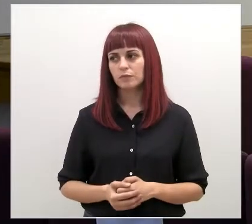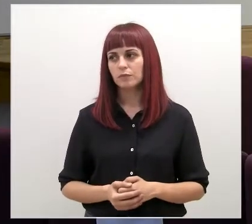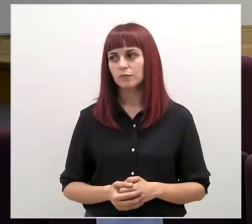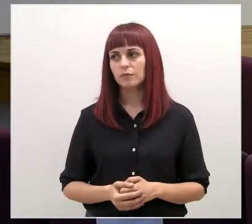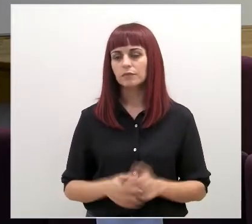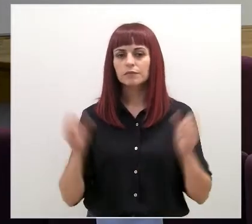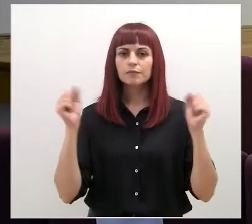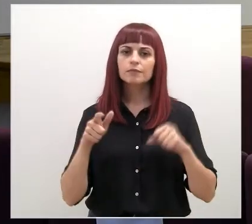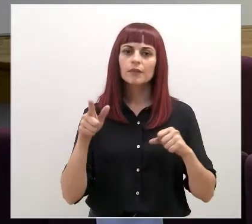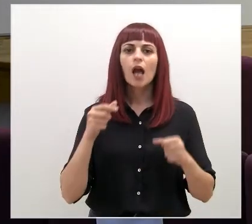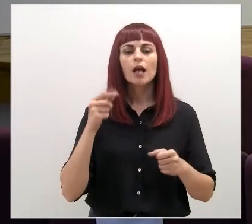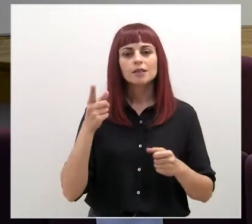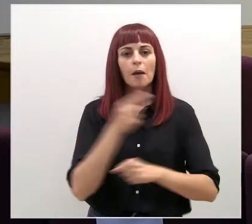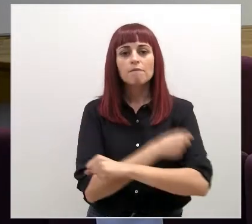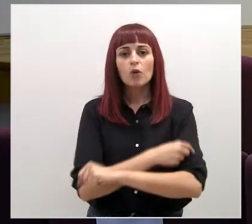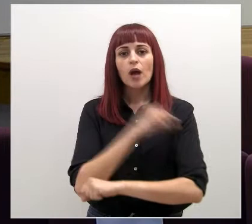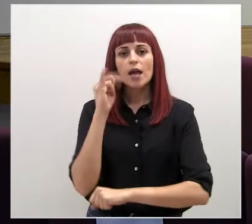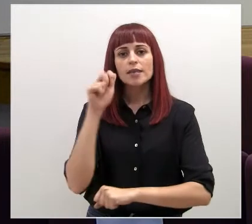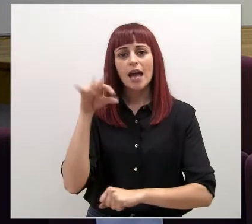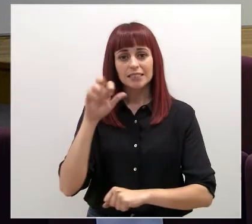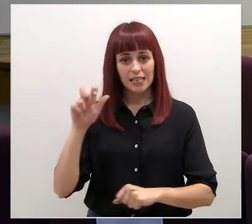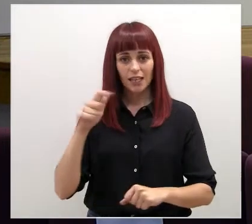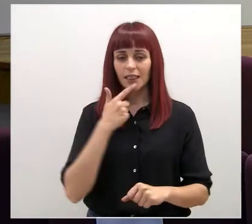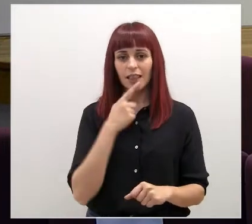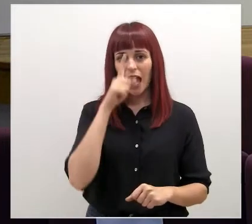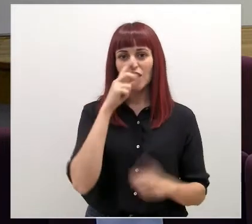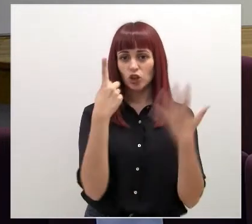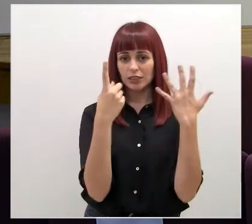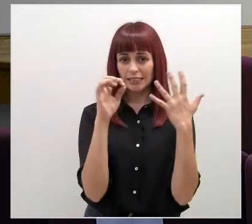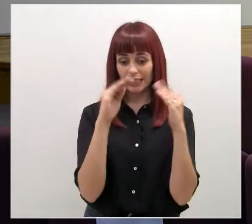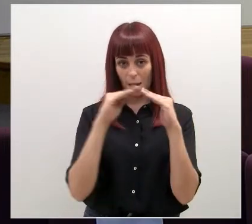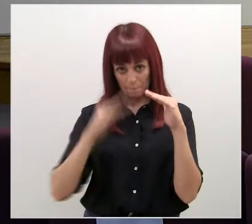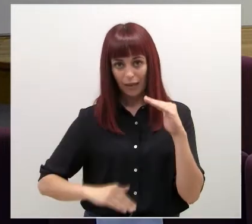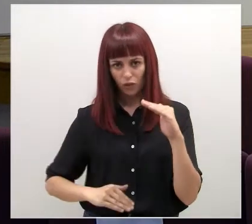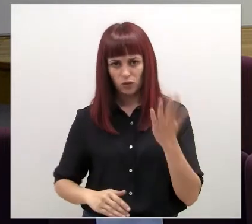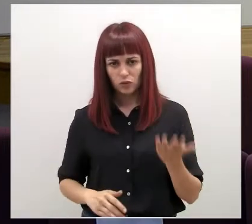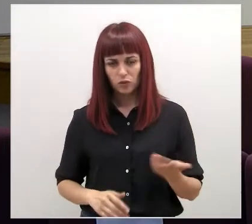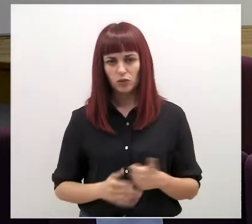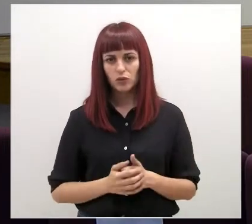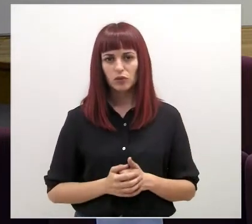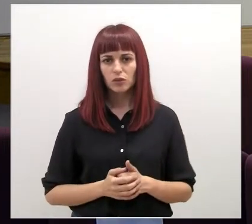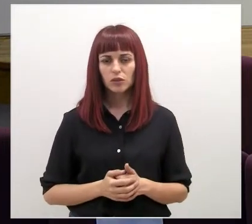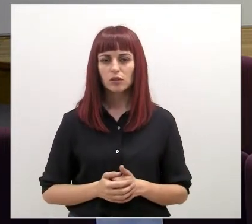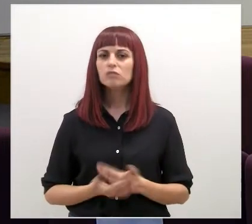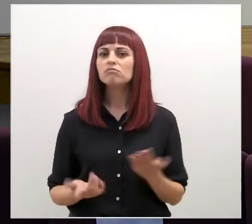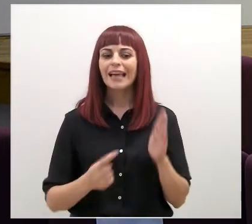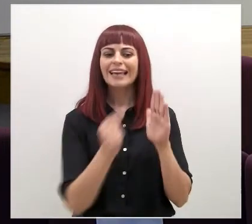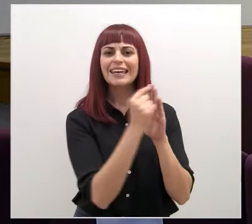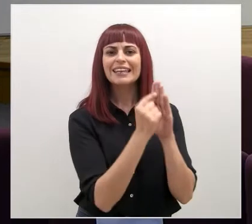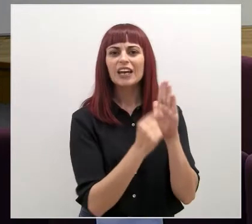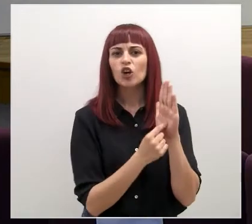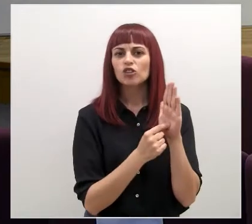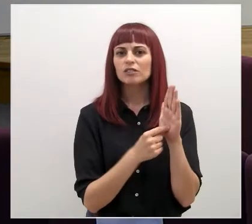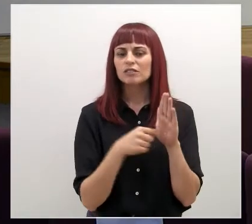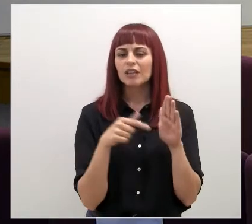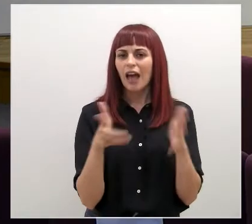Respecto a la utilización de Janssen con menores de 60 años, ¿en qué criterios se basa la